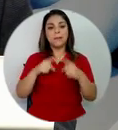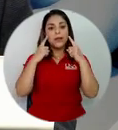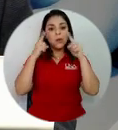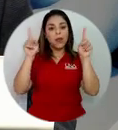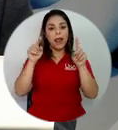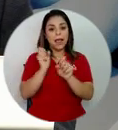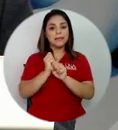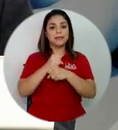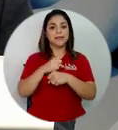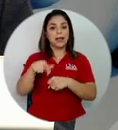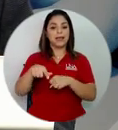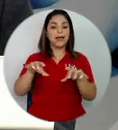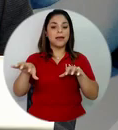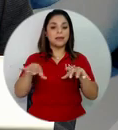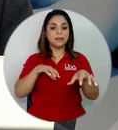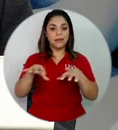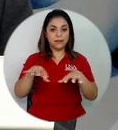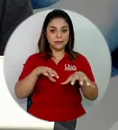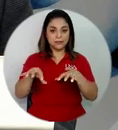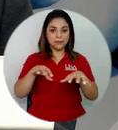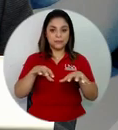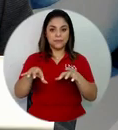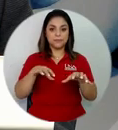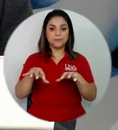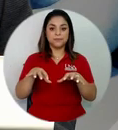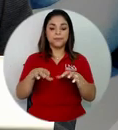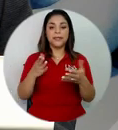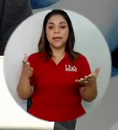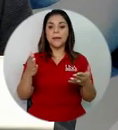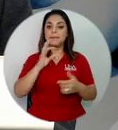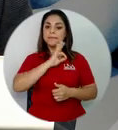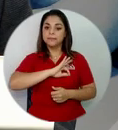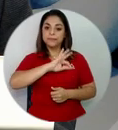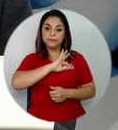también para generar actividades que